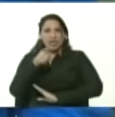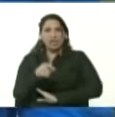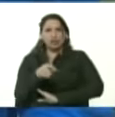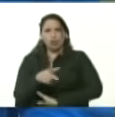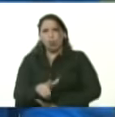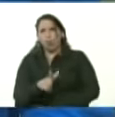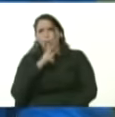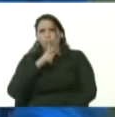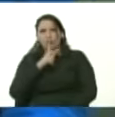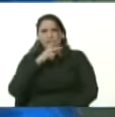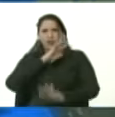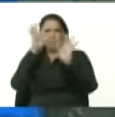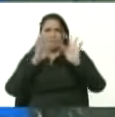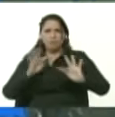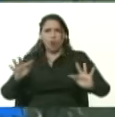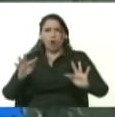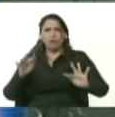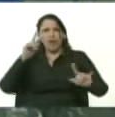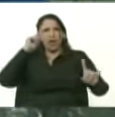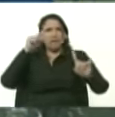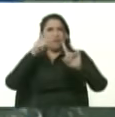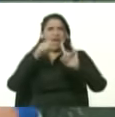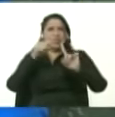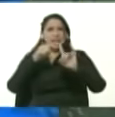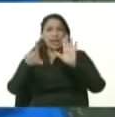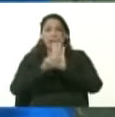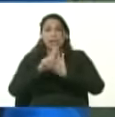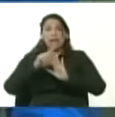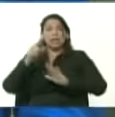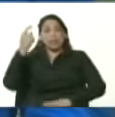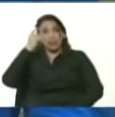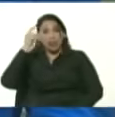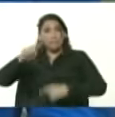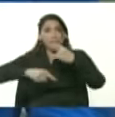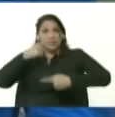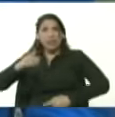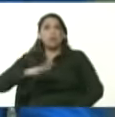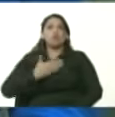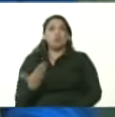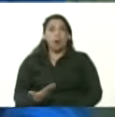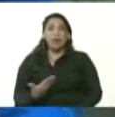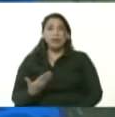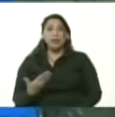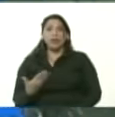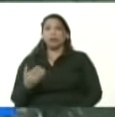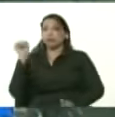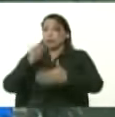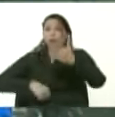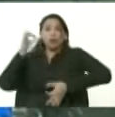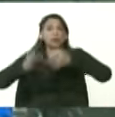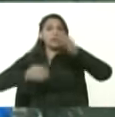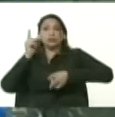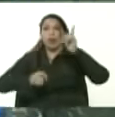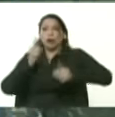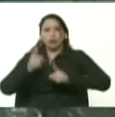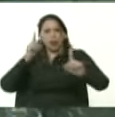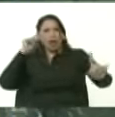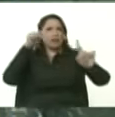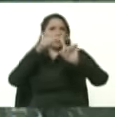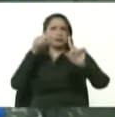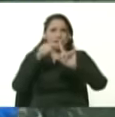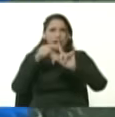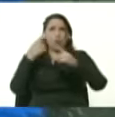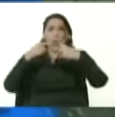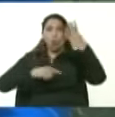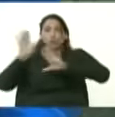perversos mecanismos al margen de la legalidad que el día de mañana puede sin justificación alguna alcanzar a